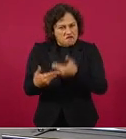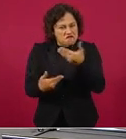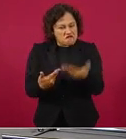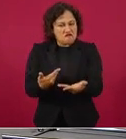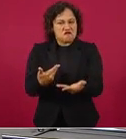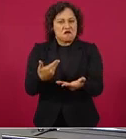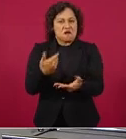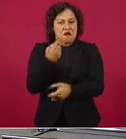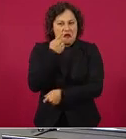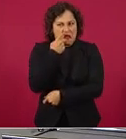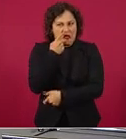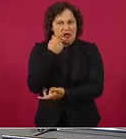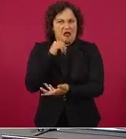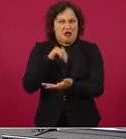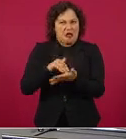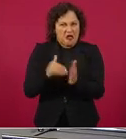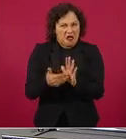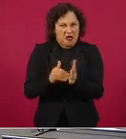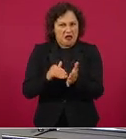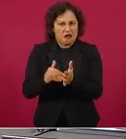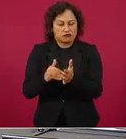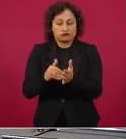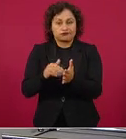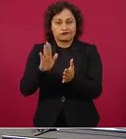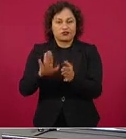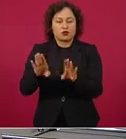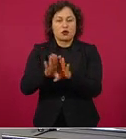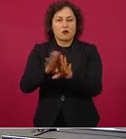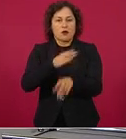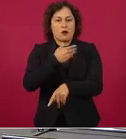hasta de golpes de Estado.